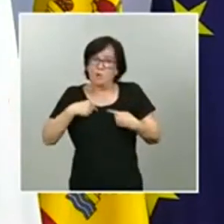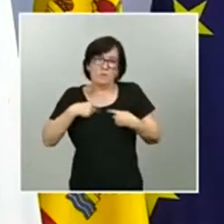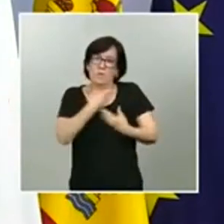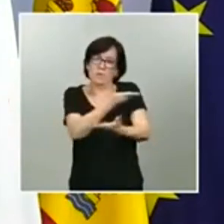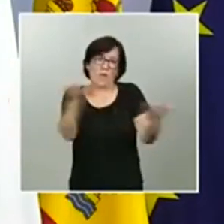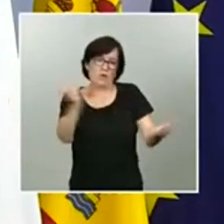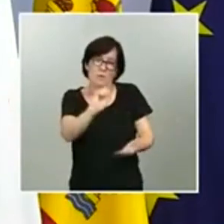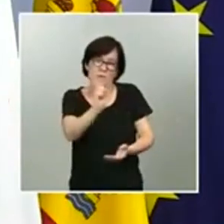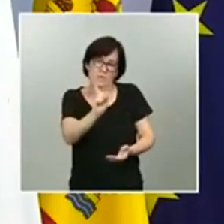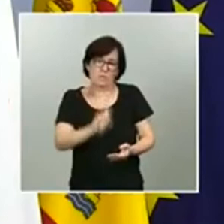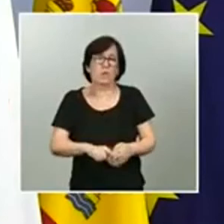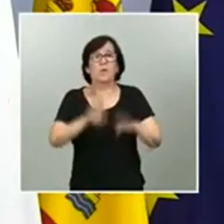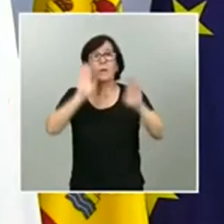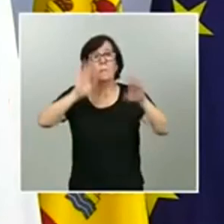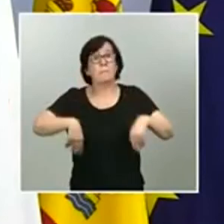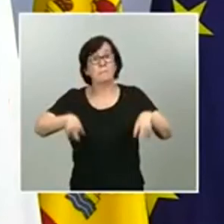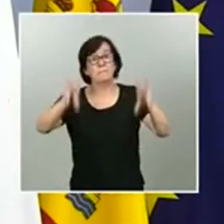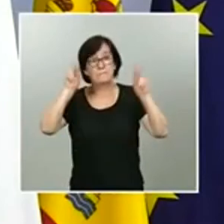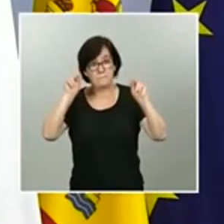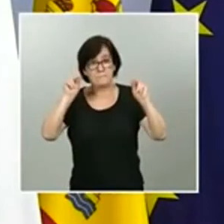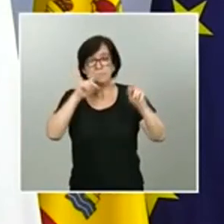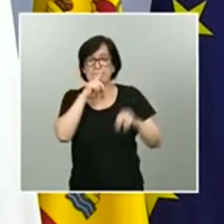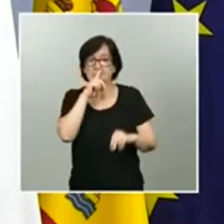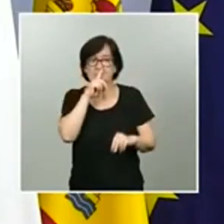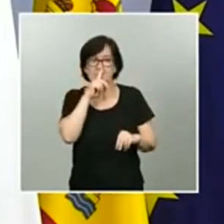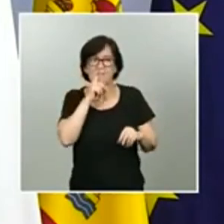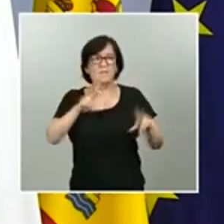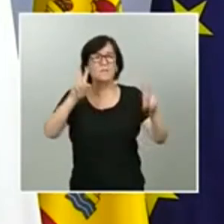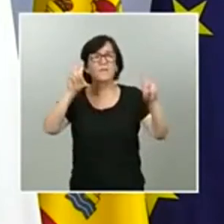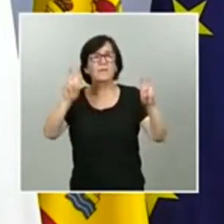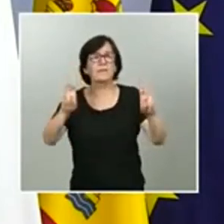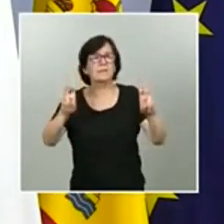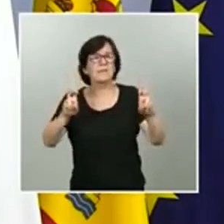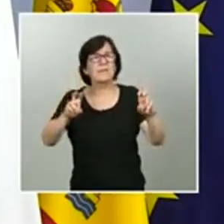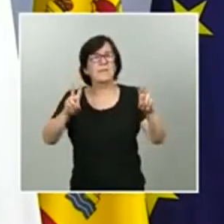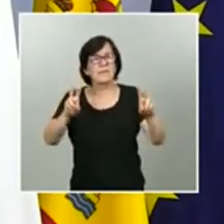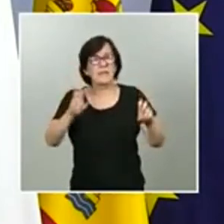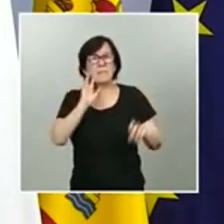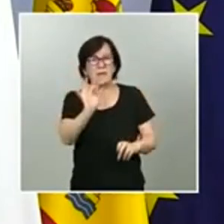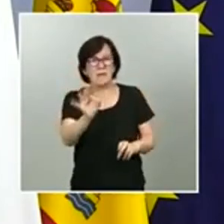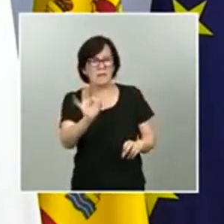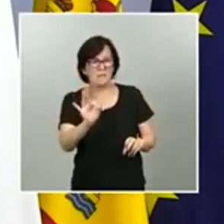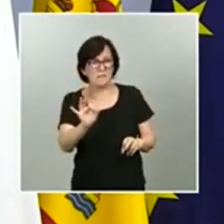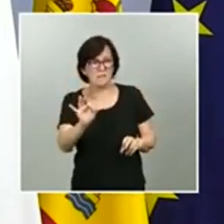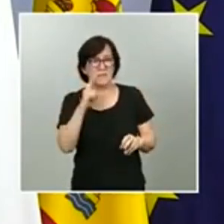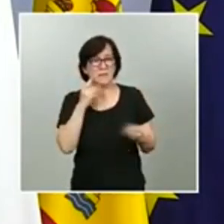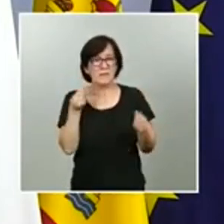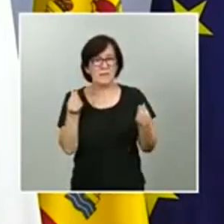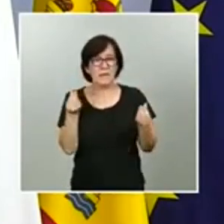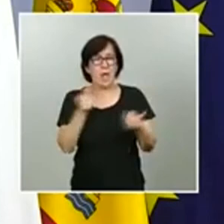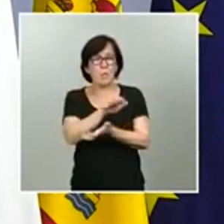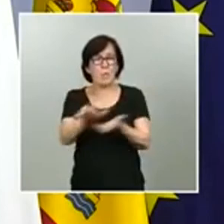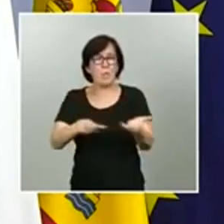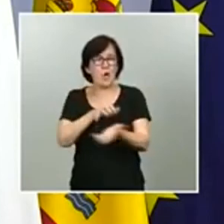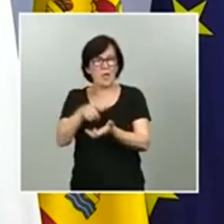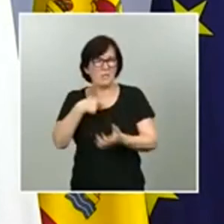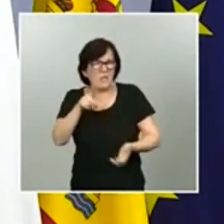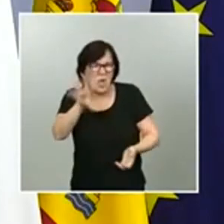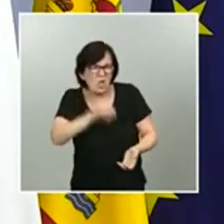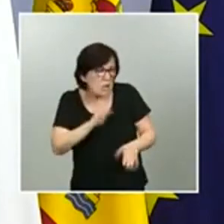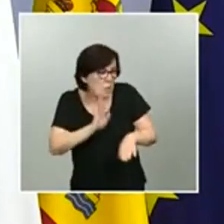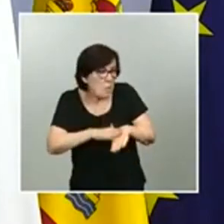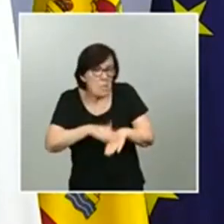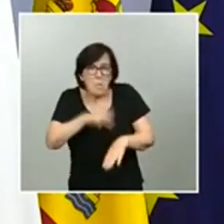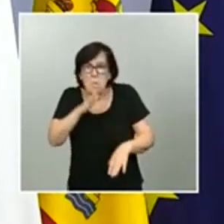Y por último, en relación con esta cuestión que efectivamente ha suscitado algo de polémica, que tampoco entiendo muy bien por qué, en el